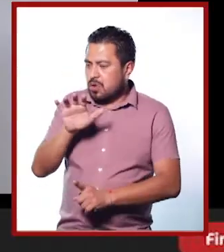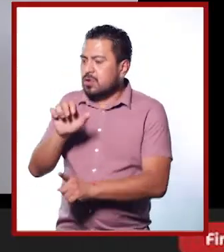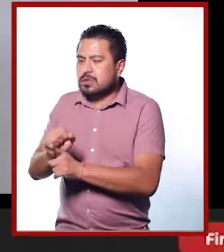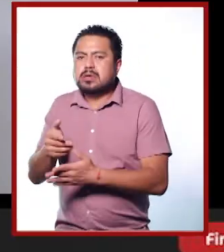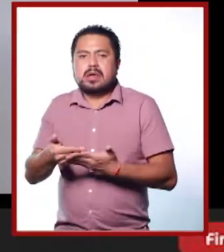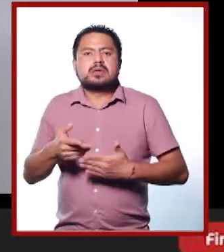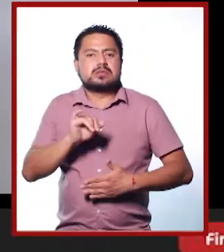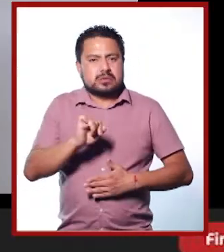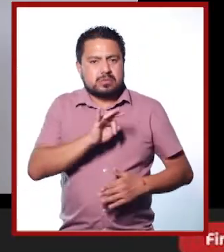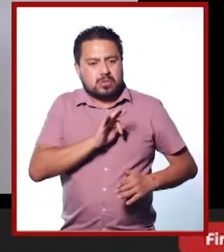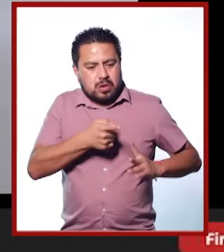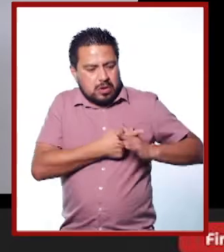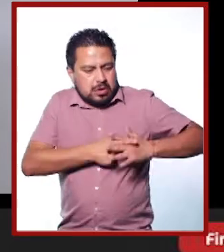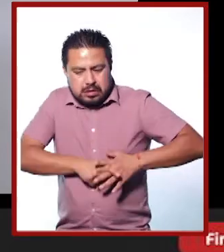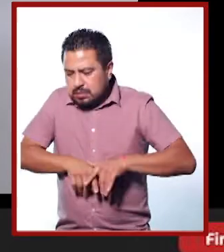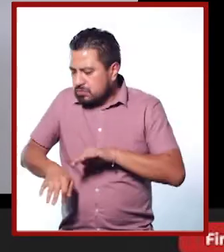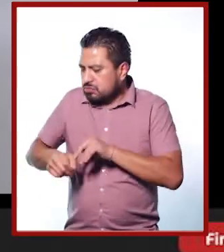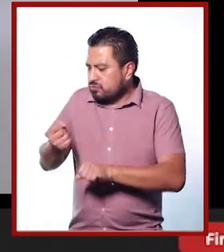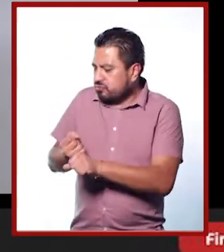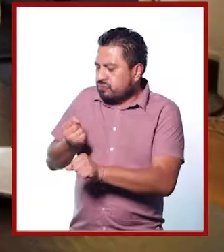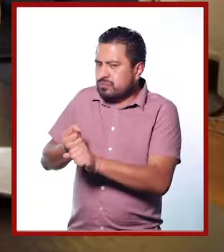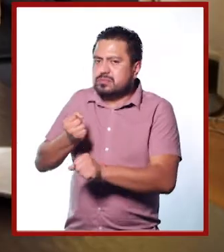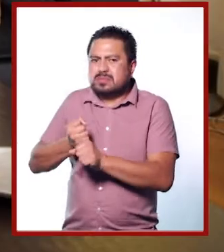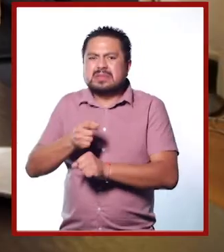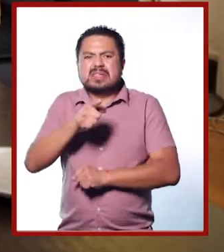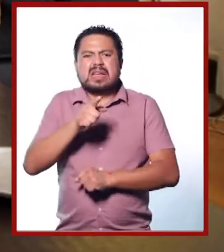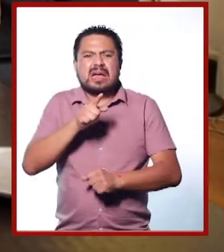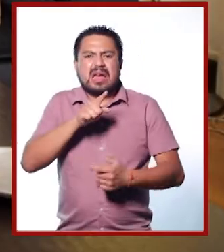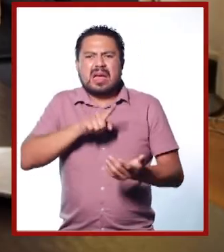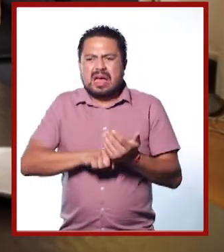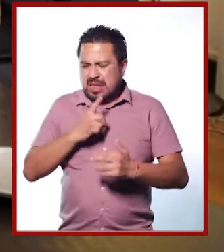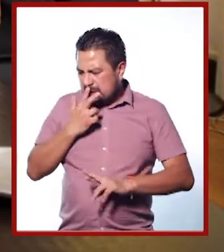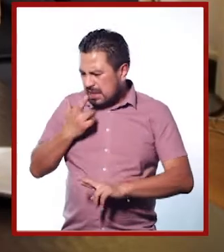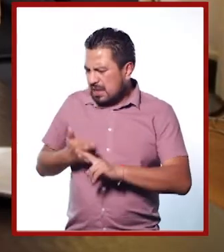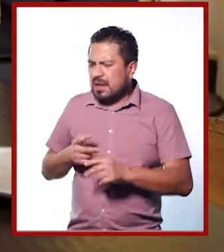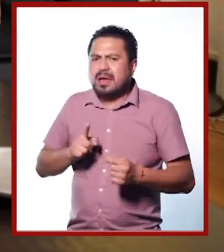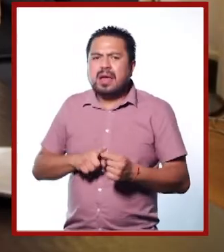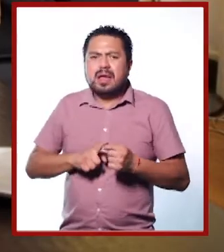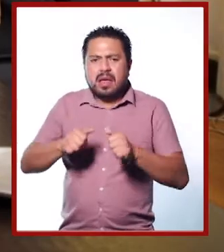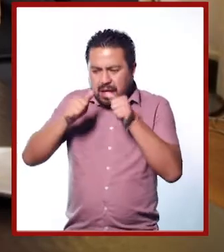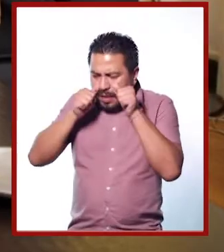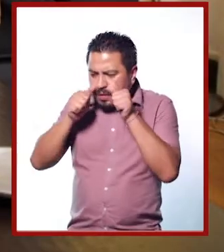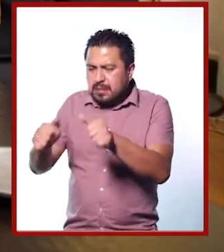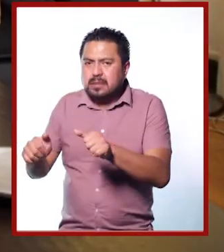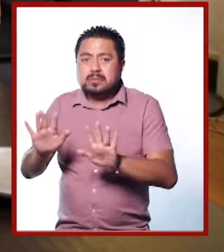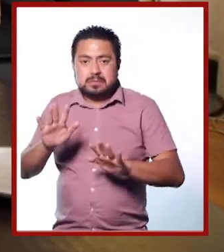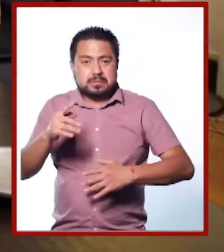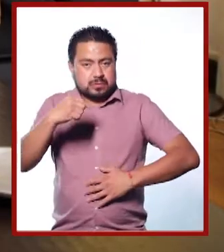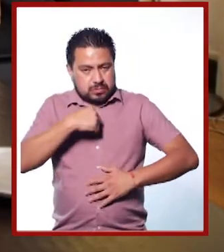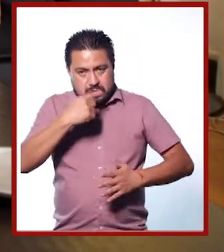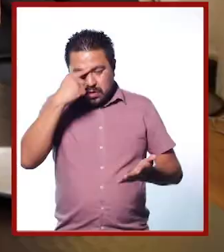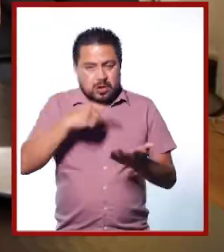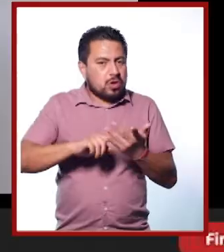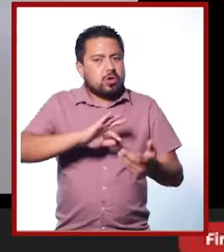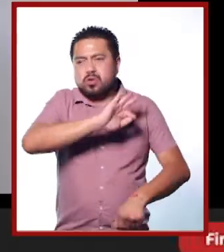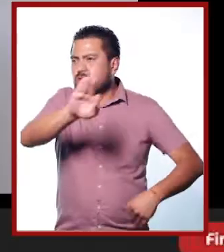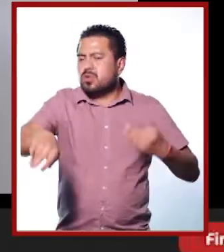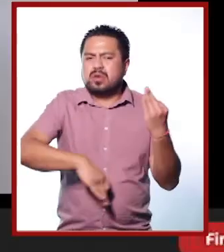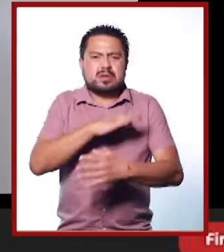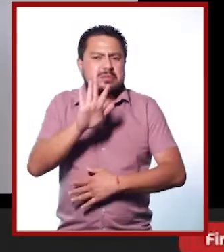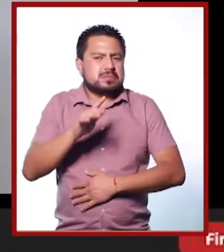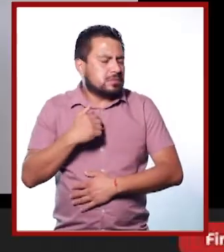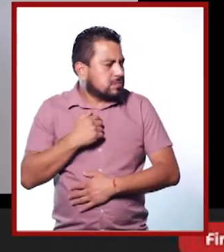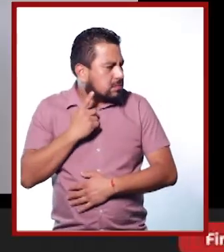y entonces sí podemos empezar a trabajarla. Ahora bien, ¿en quién recae la responsabilidad de atenderlas? Yo creo que en todos.